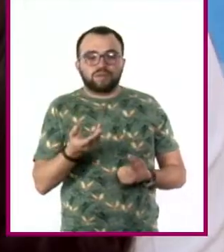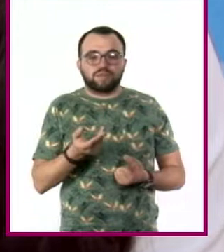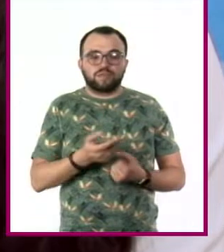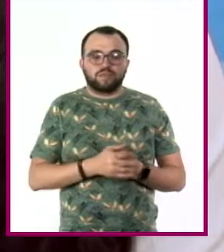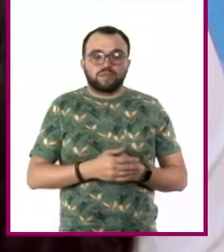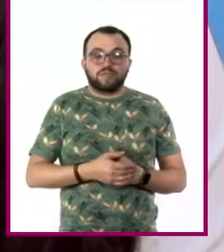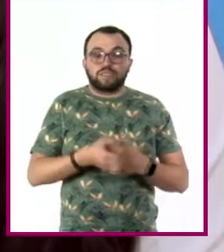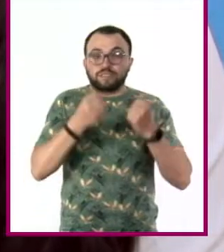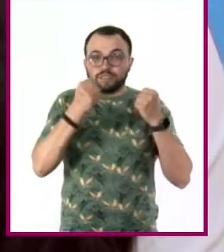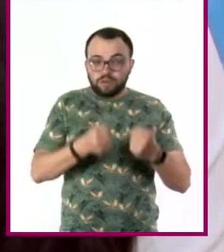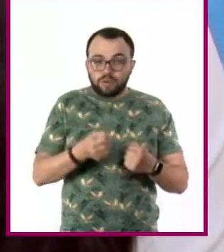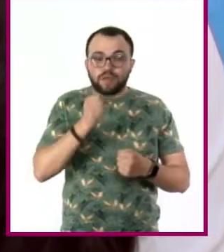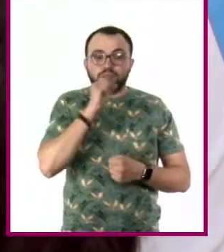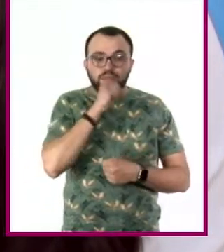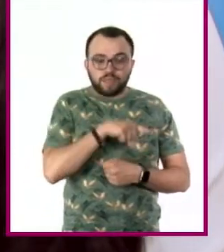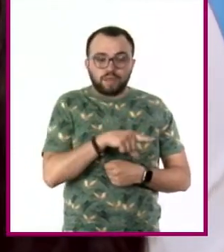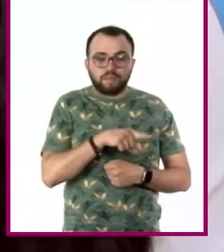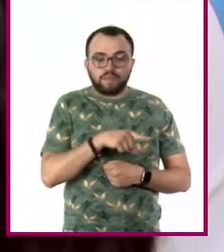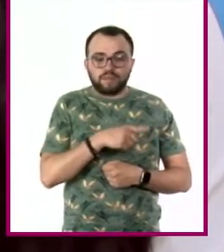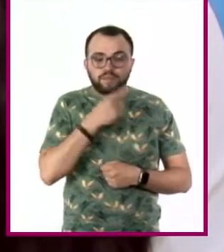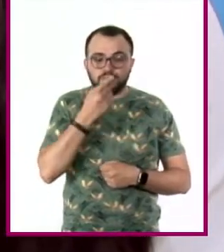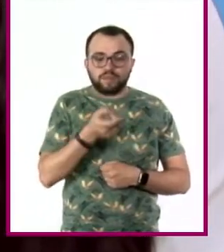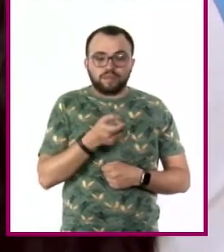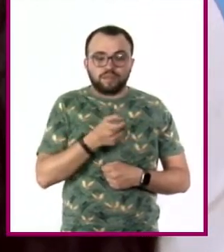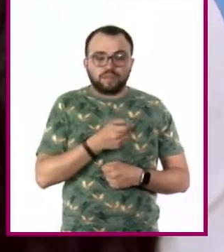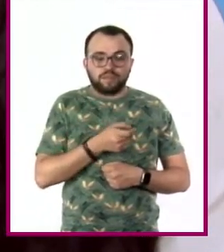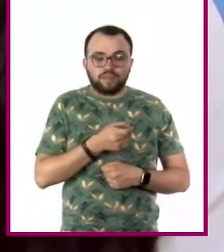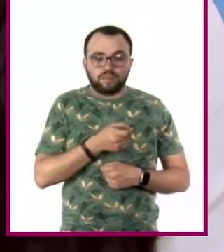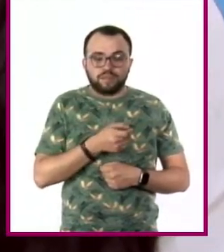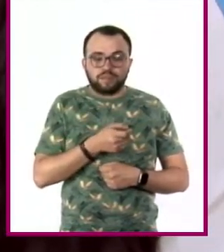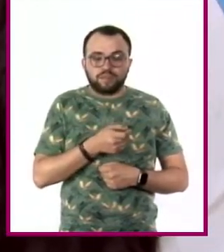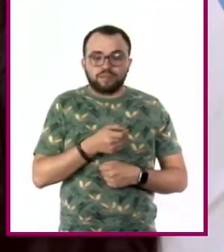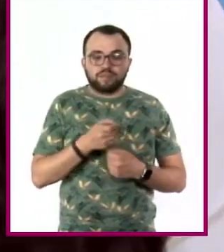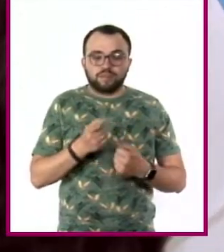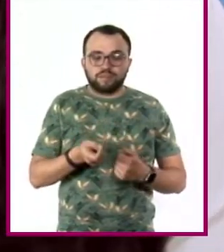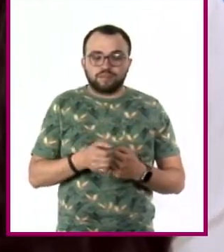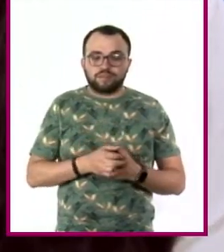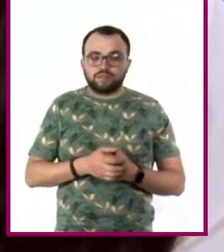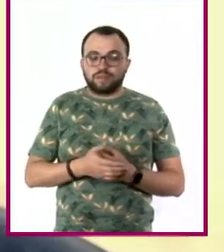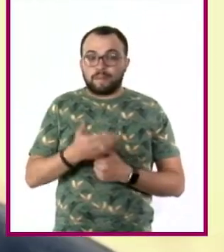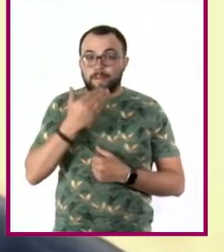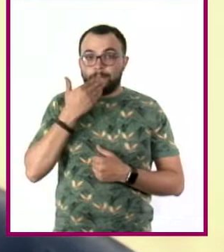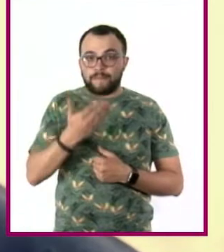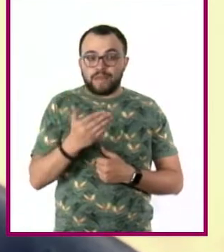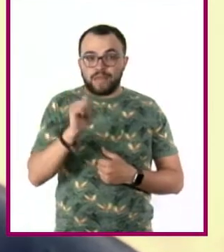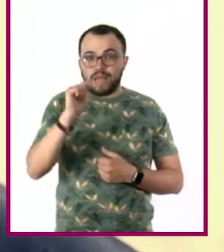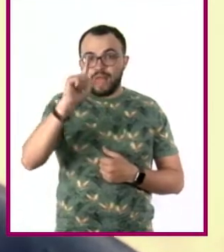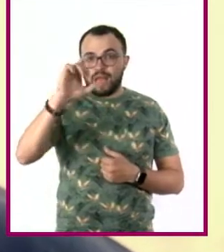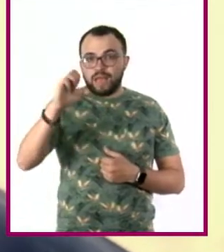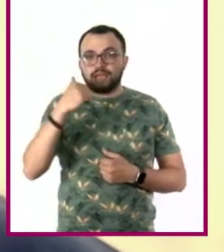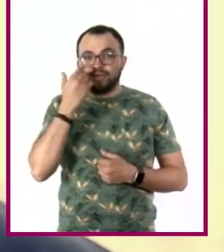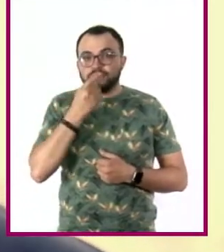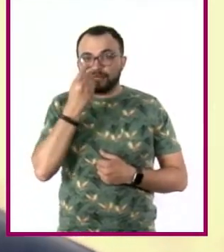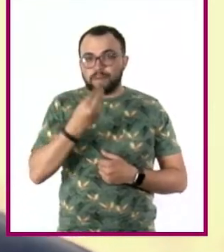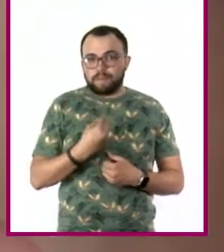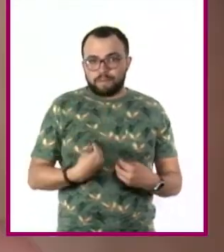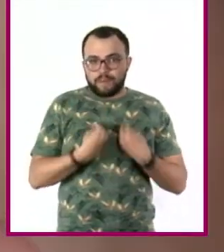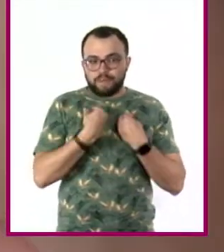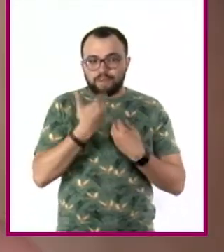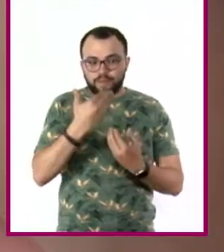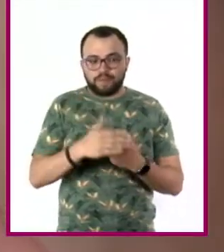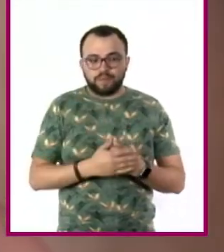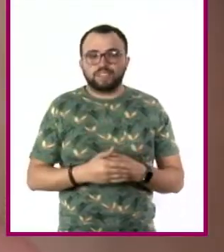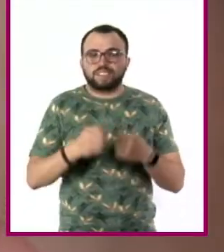La seguridad también decimos Osana, es bien, vivir bien. Sentirme seguro donde